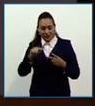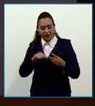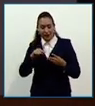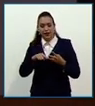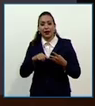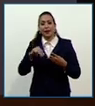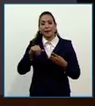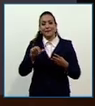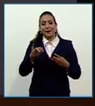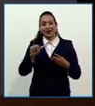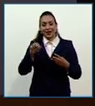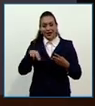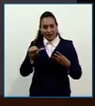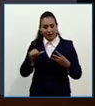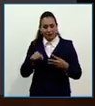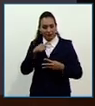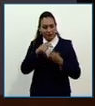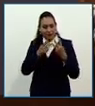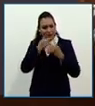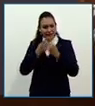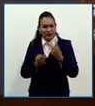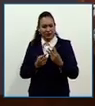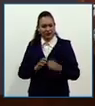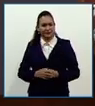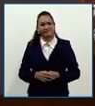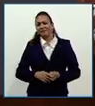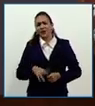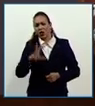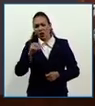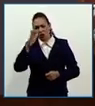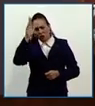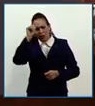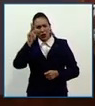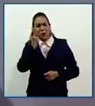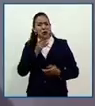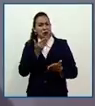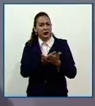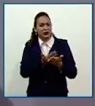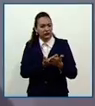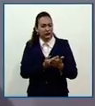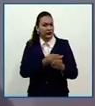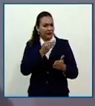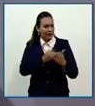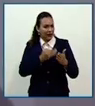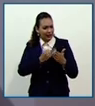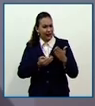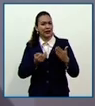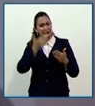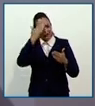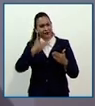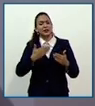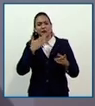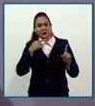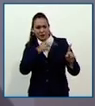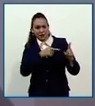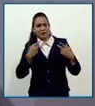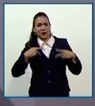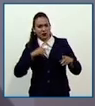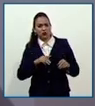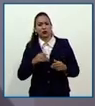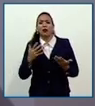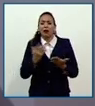Mariana Rodríguez Cantú, argumentando indebida valoración de las pruebas y falta de exhaustividad en el estudio de violencia